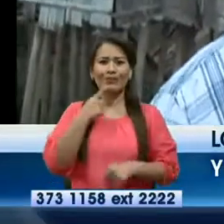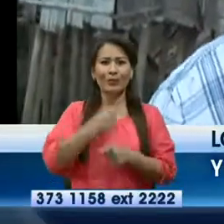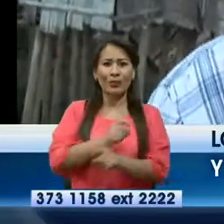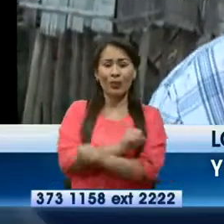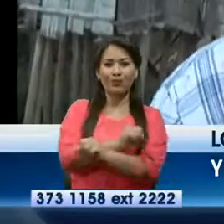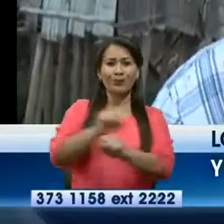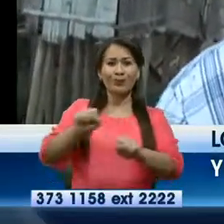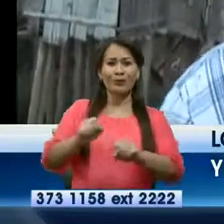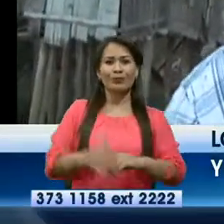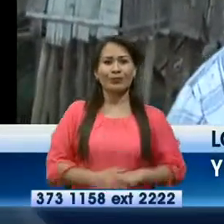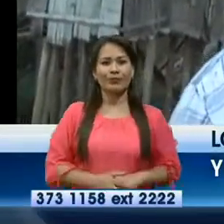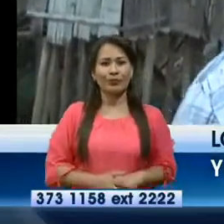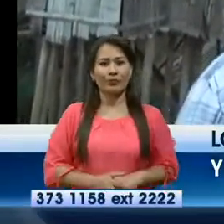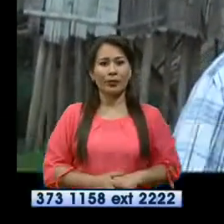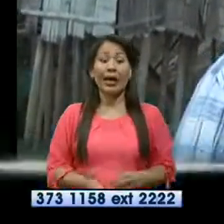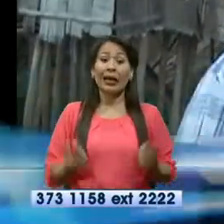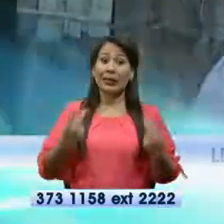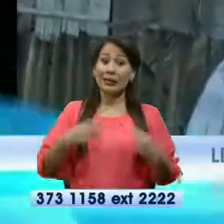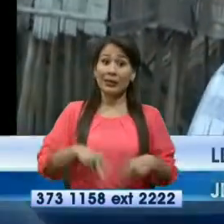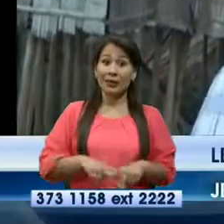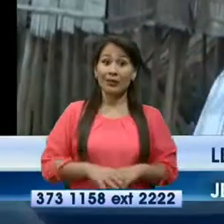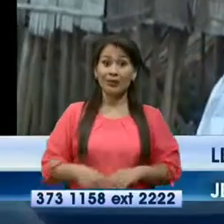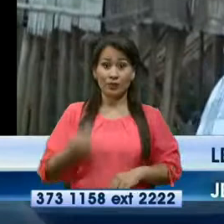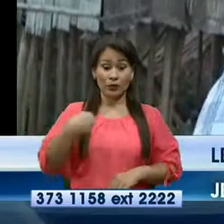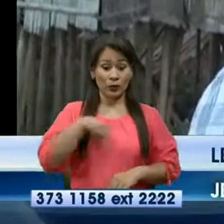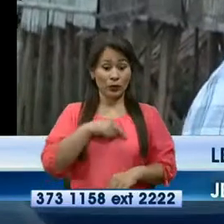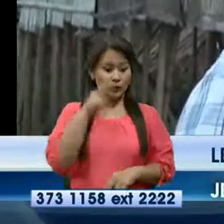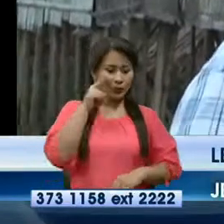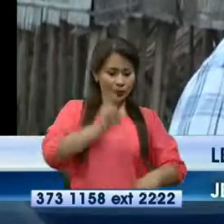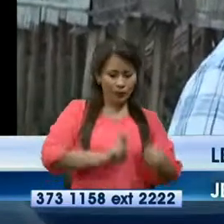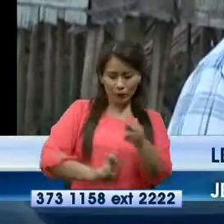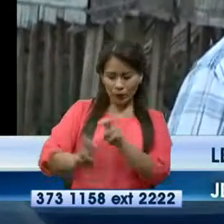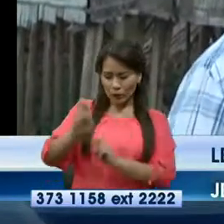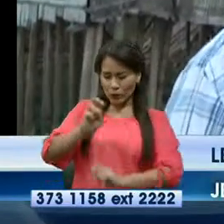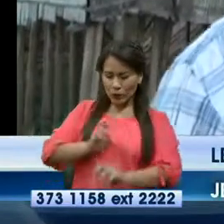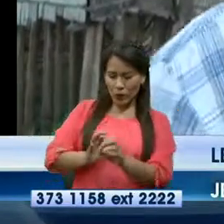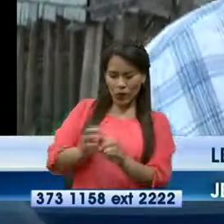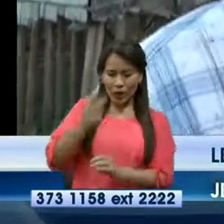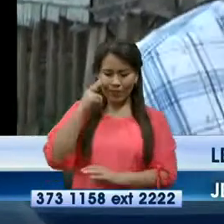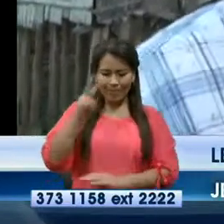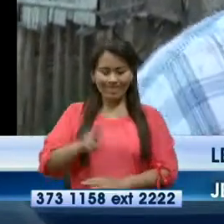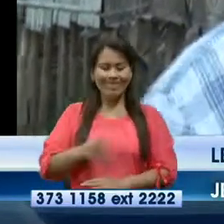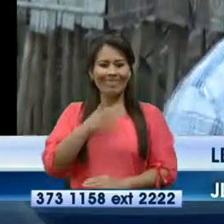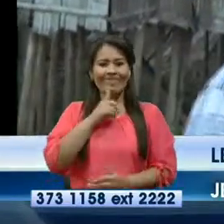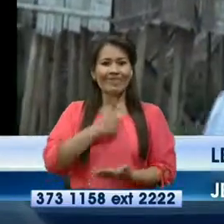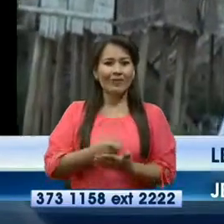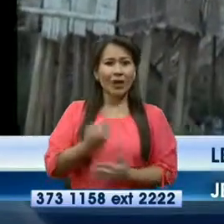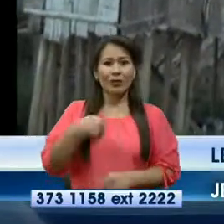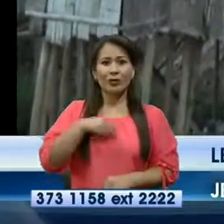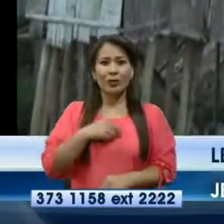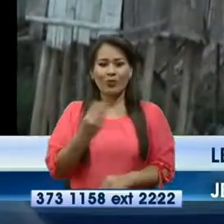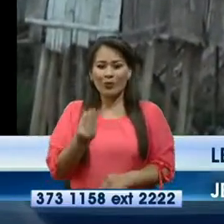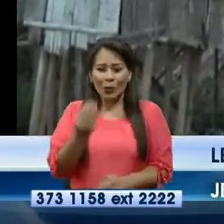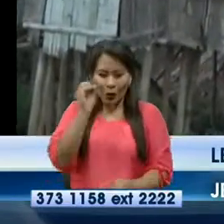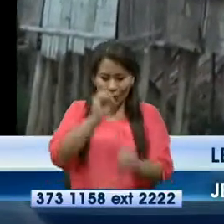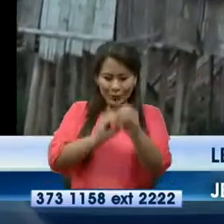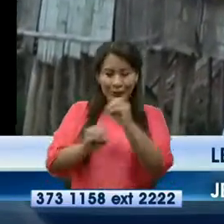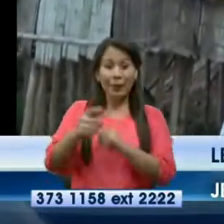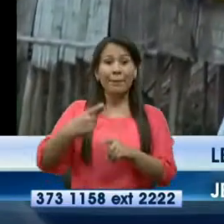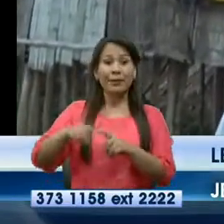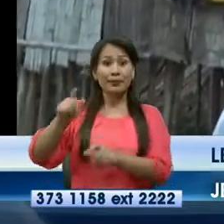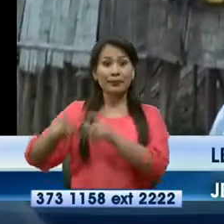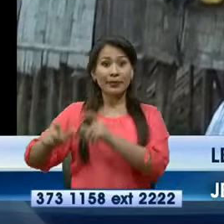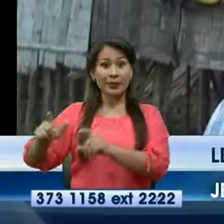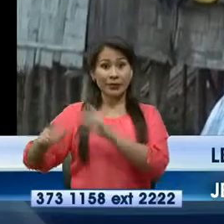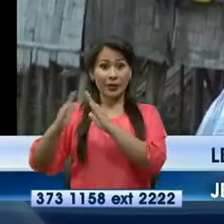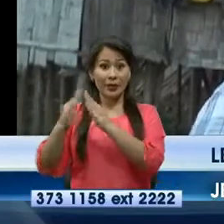cortocircuito. Aparte de hacer la verificación en el sitio, lamentablemente no había mucho que observar ahí, pero las versiones de los